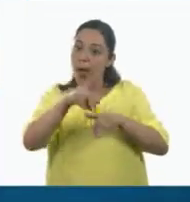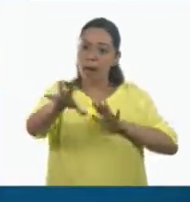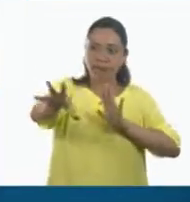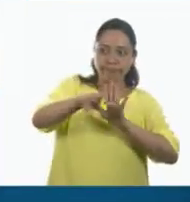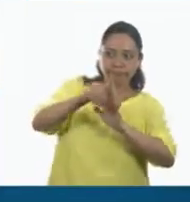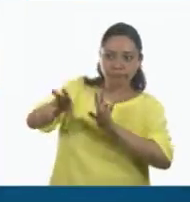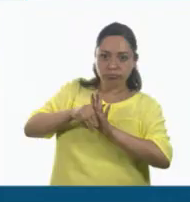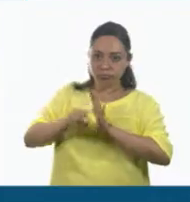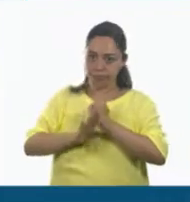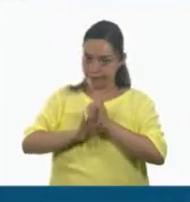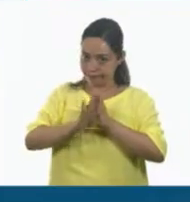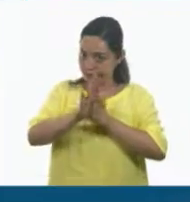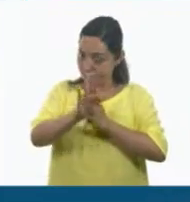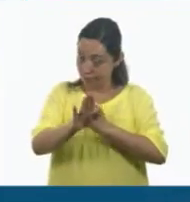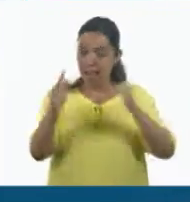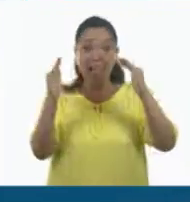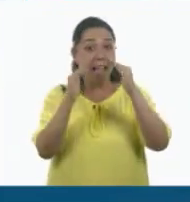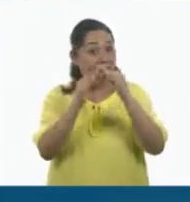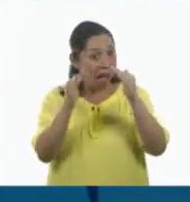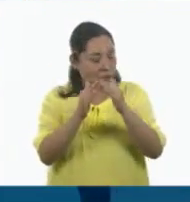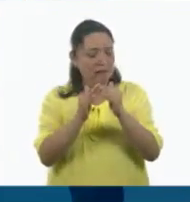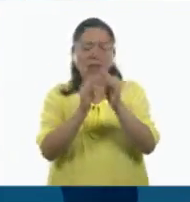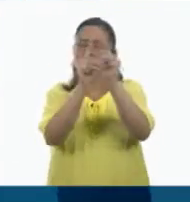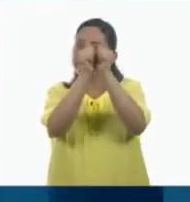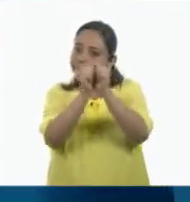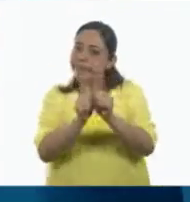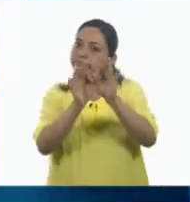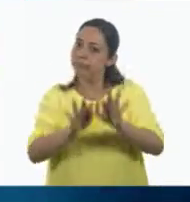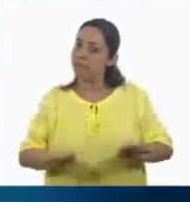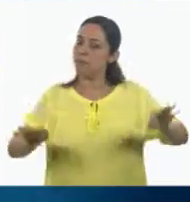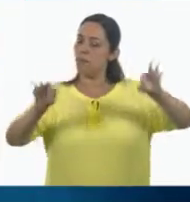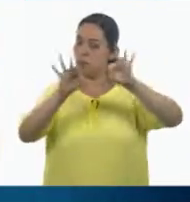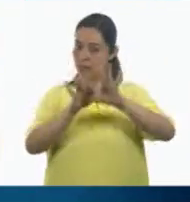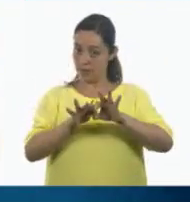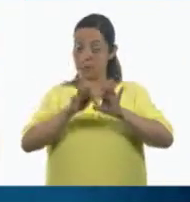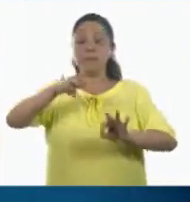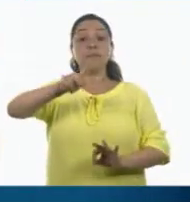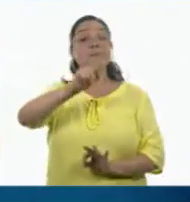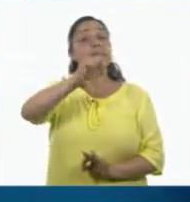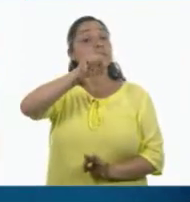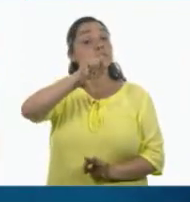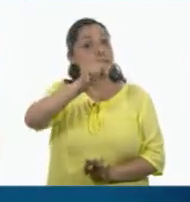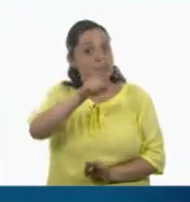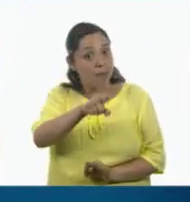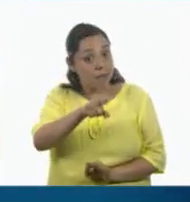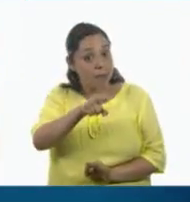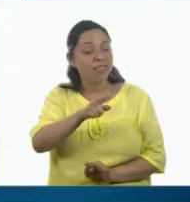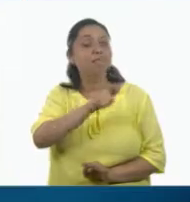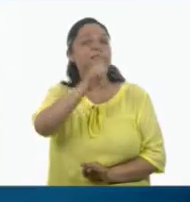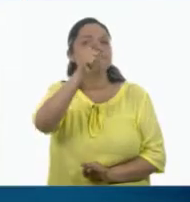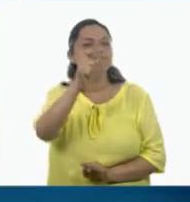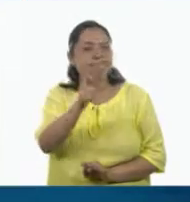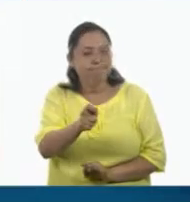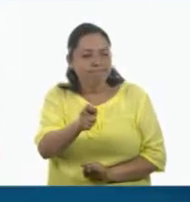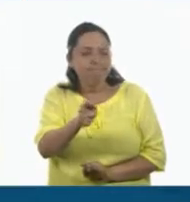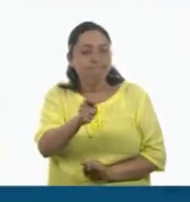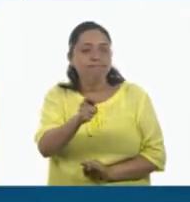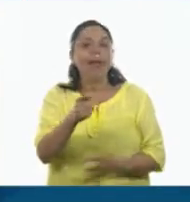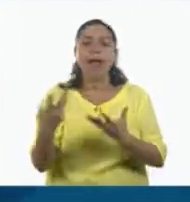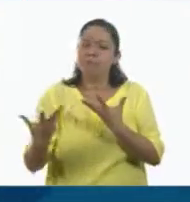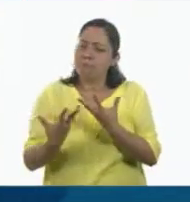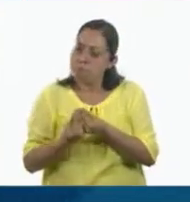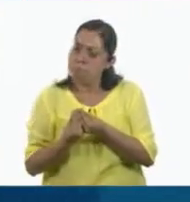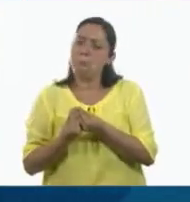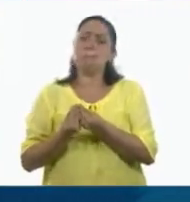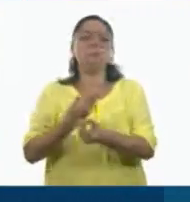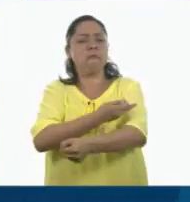contagiarnos. Estar en casa es una de ellas, pero además también es un muy buen momento para estar cerca de la